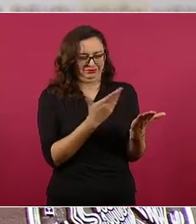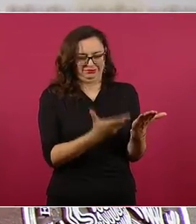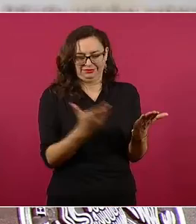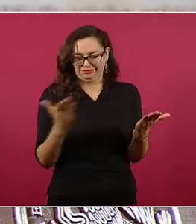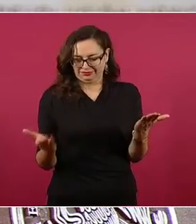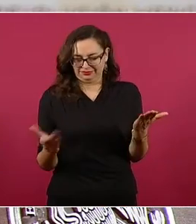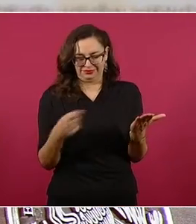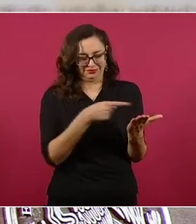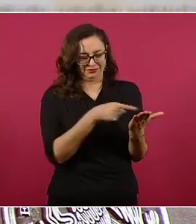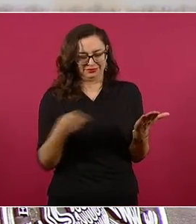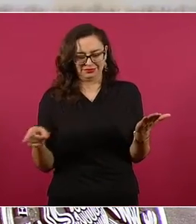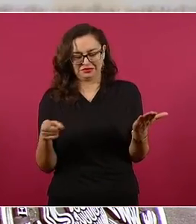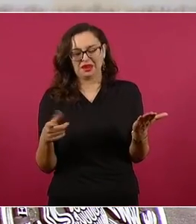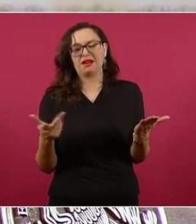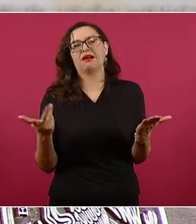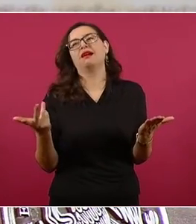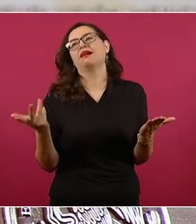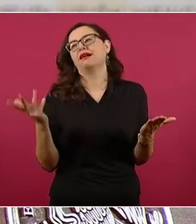tecnócratas.